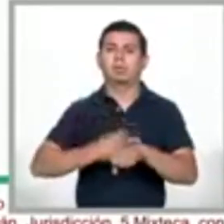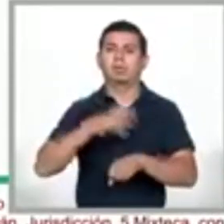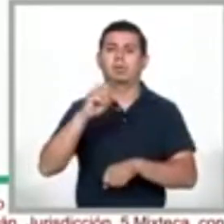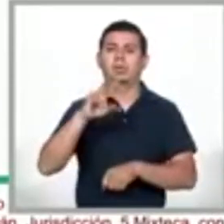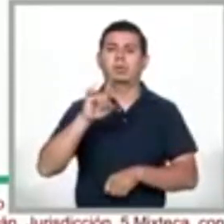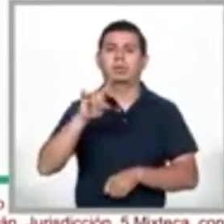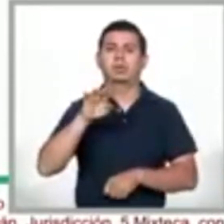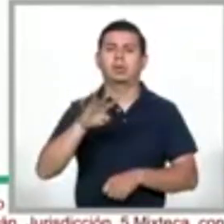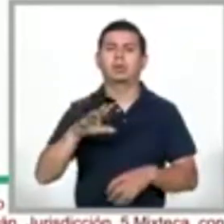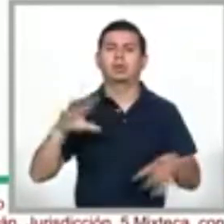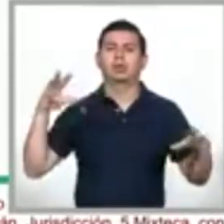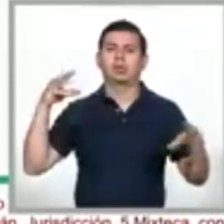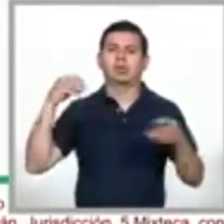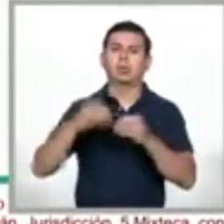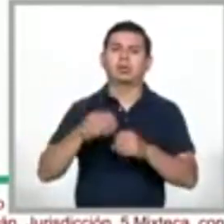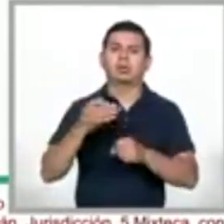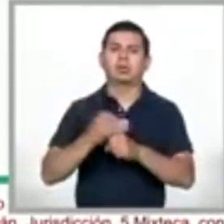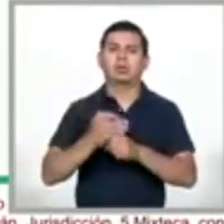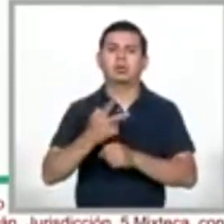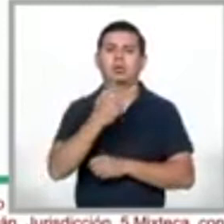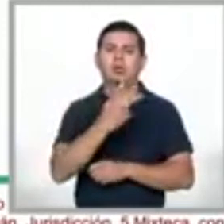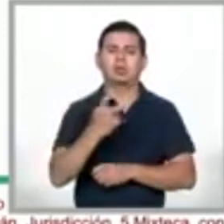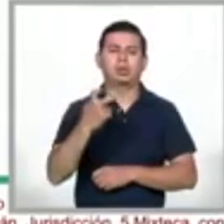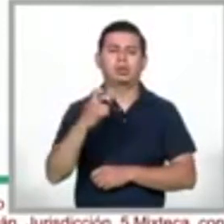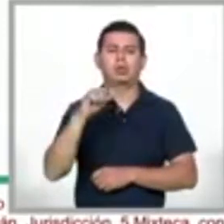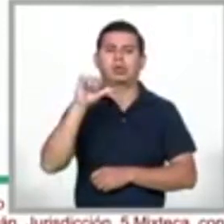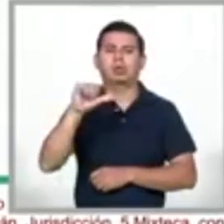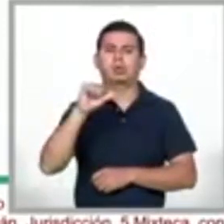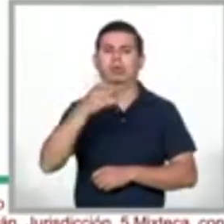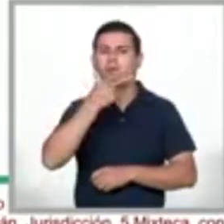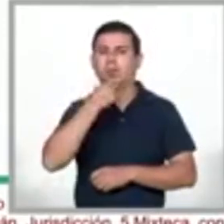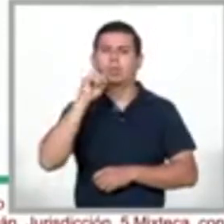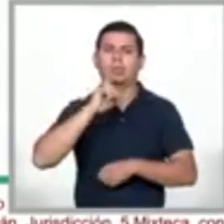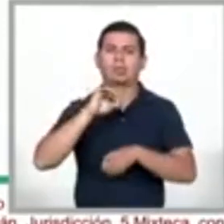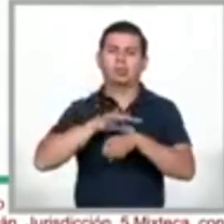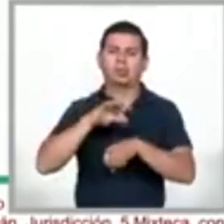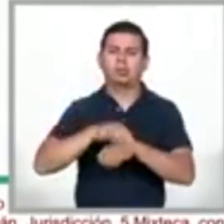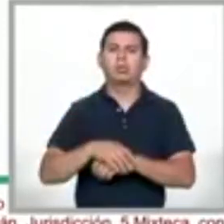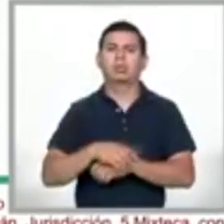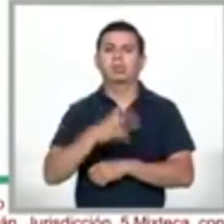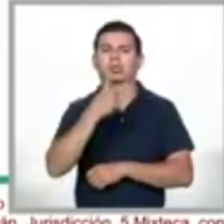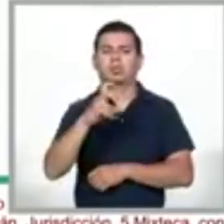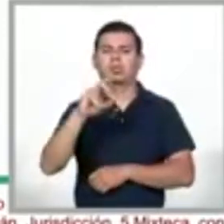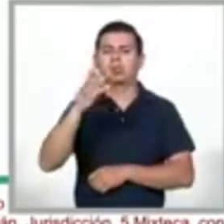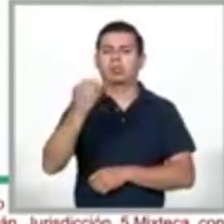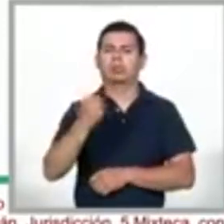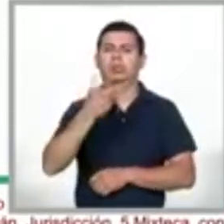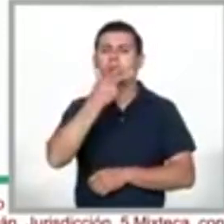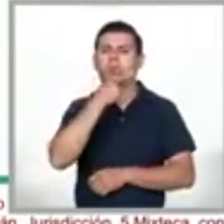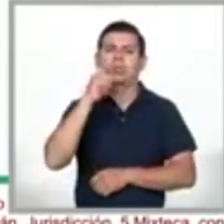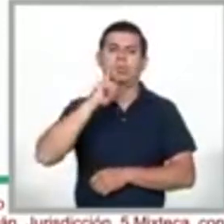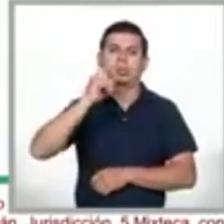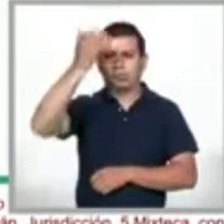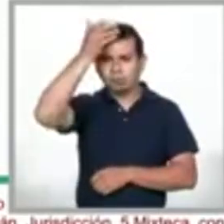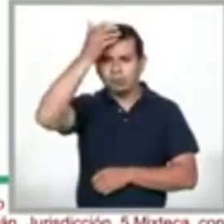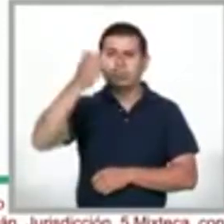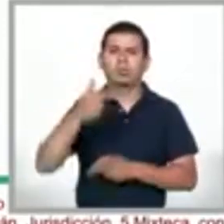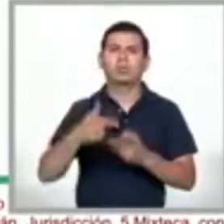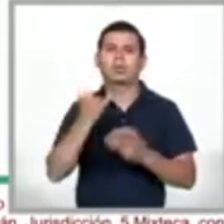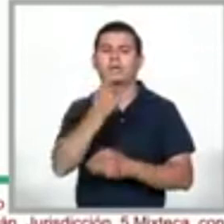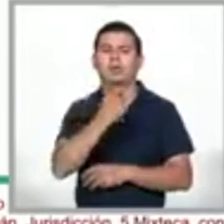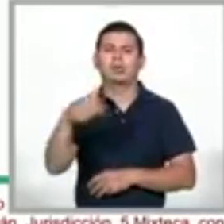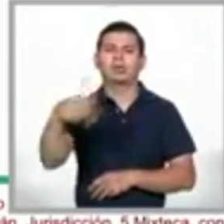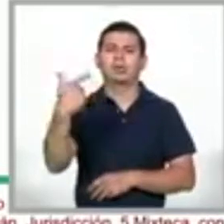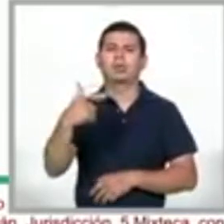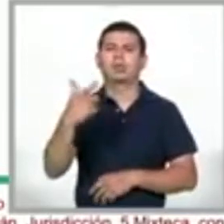COVID-19, reportamos un total de 216 médicos, 239 enfermeras y